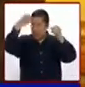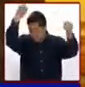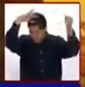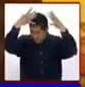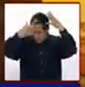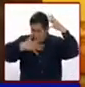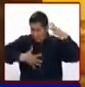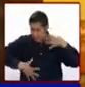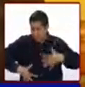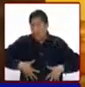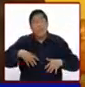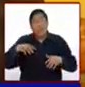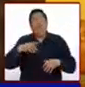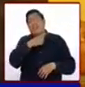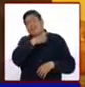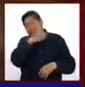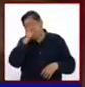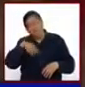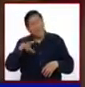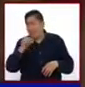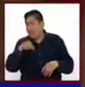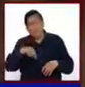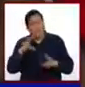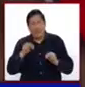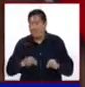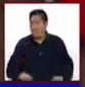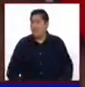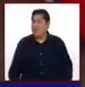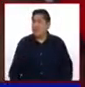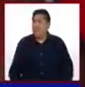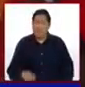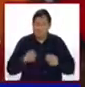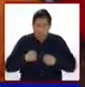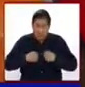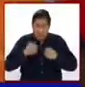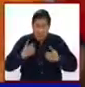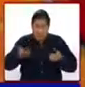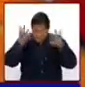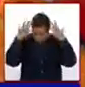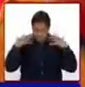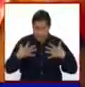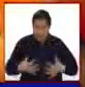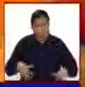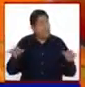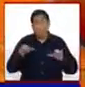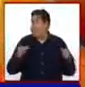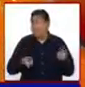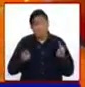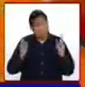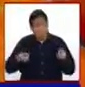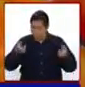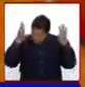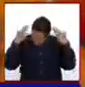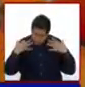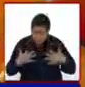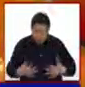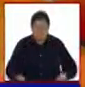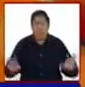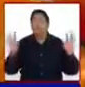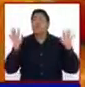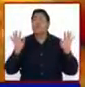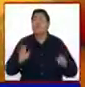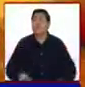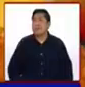agua chorreando. Sí, aquí no, ¿ves? Sí, y aquí no. ¿Y enjuagarse? Echamos también esta agüita, después otra